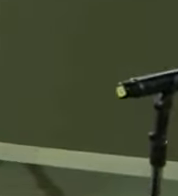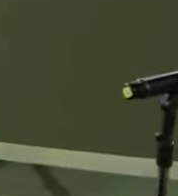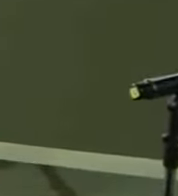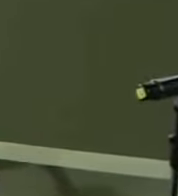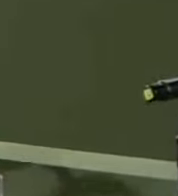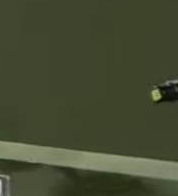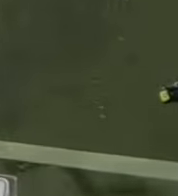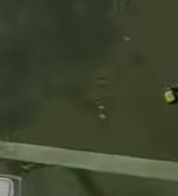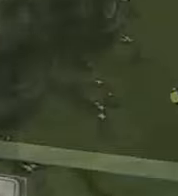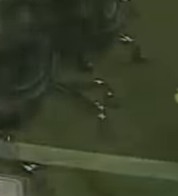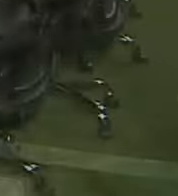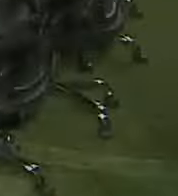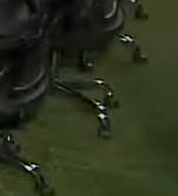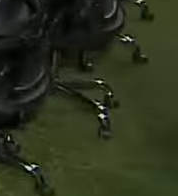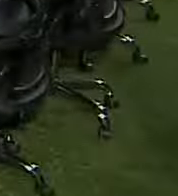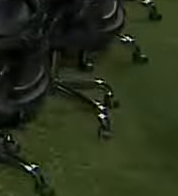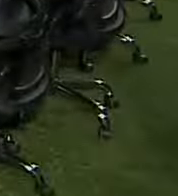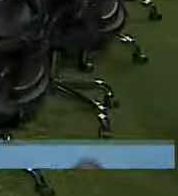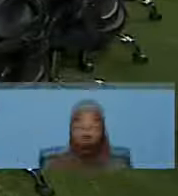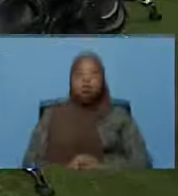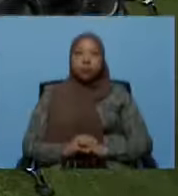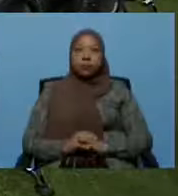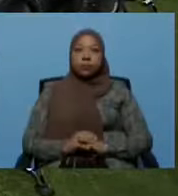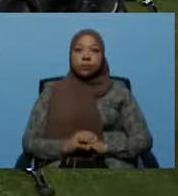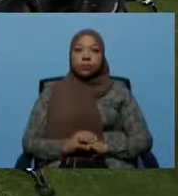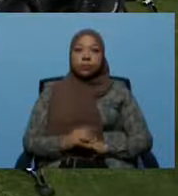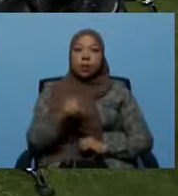Estamos acá en este puesto de comando,